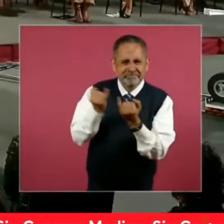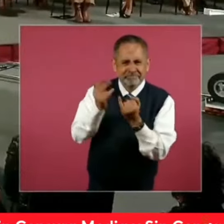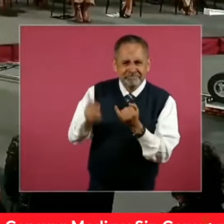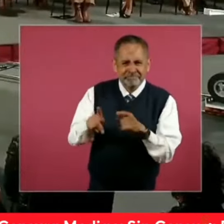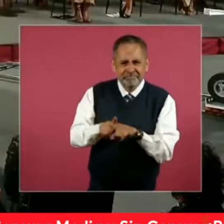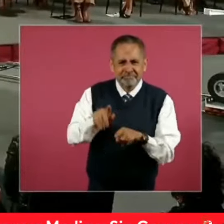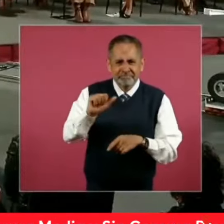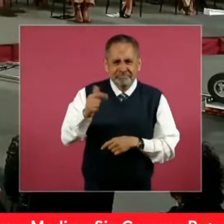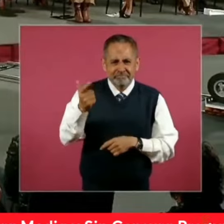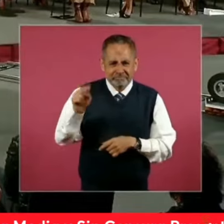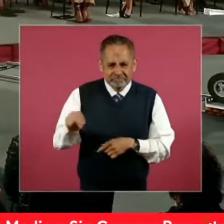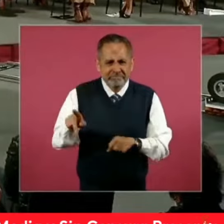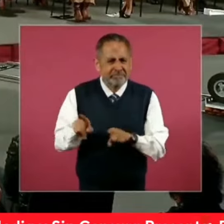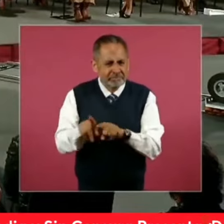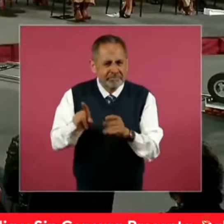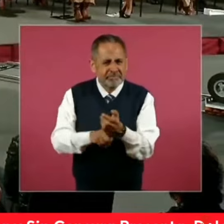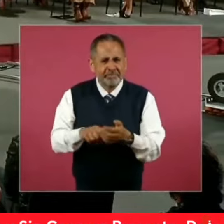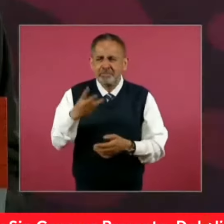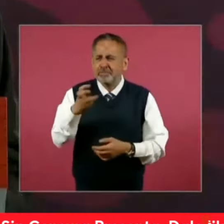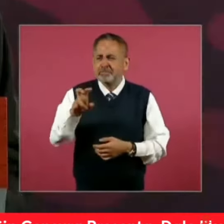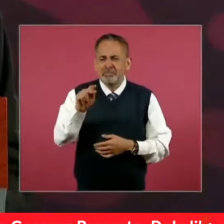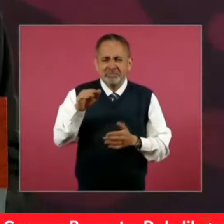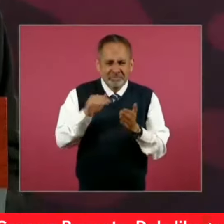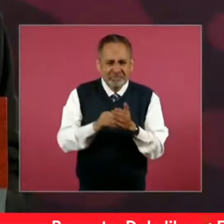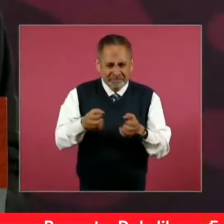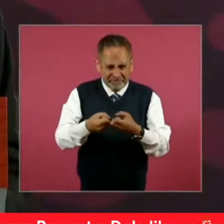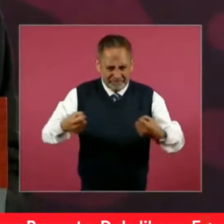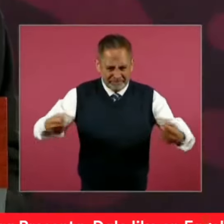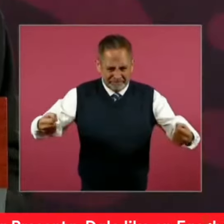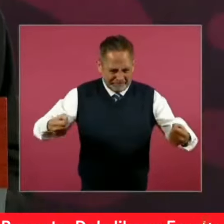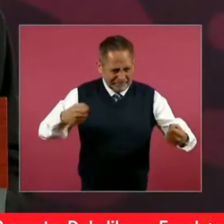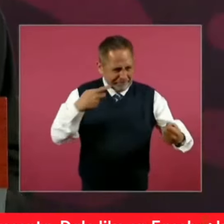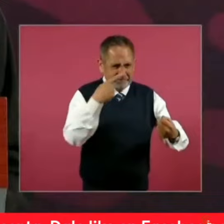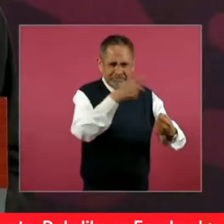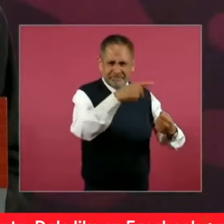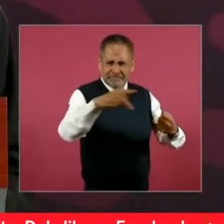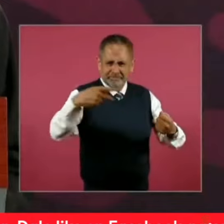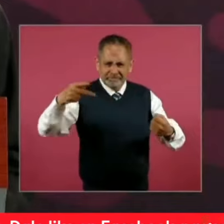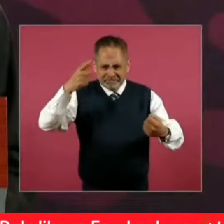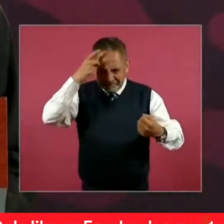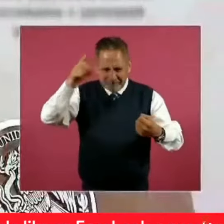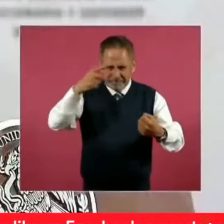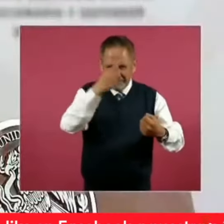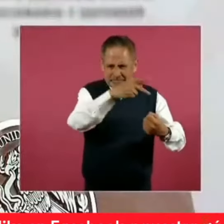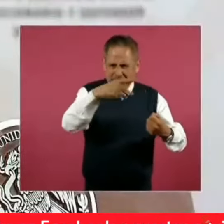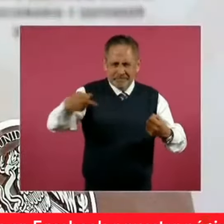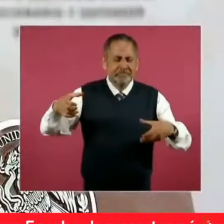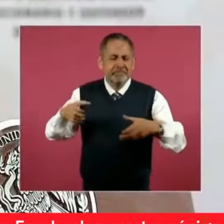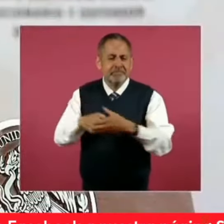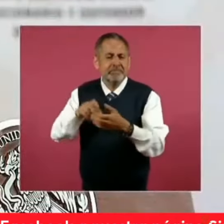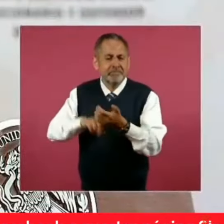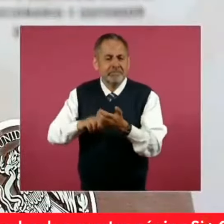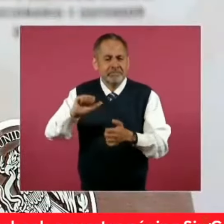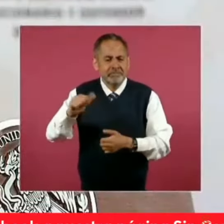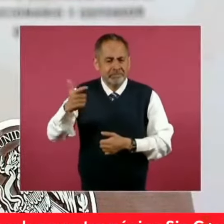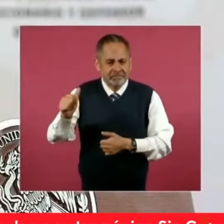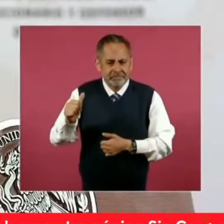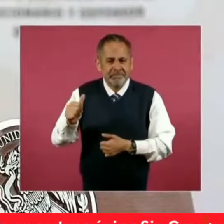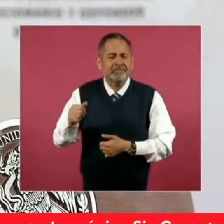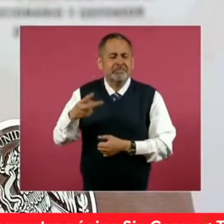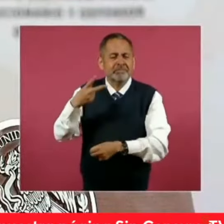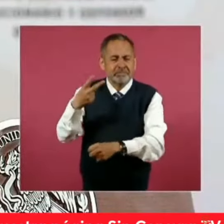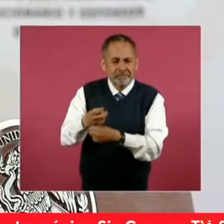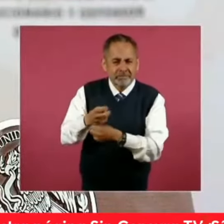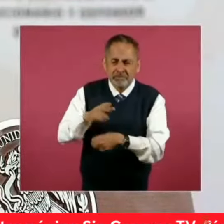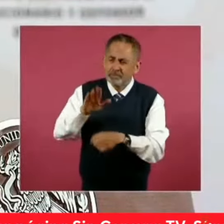Carlos, y de cerca de 350,000 planos, lo que hace del AGA el segundo archivo más importante del